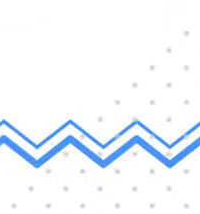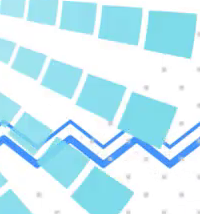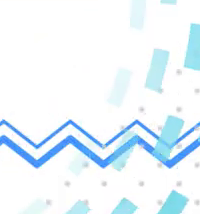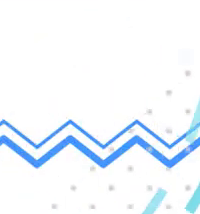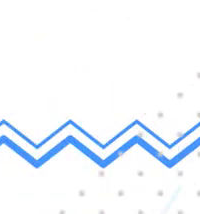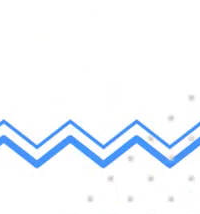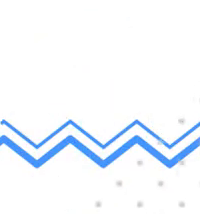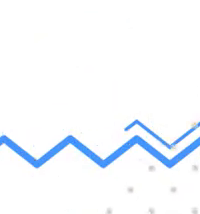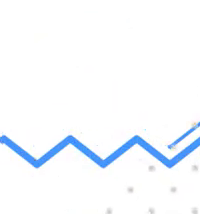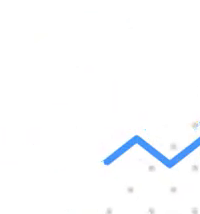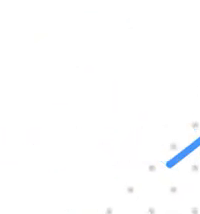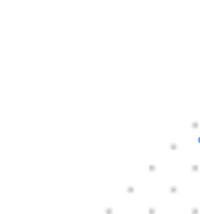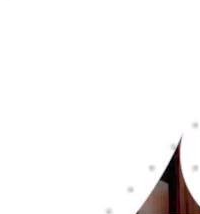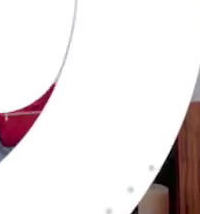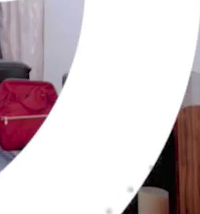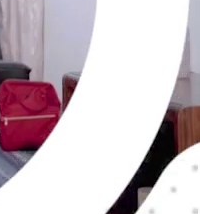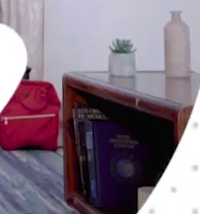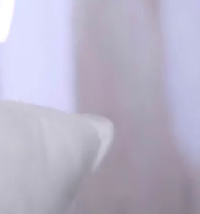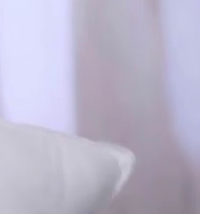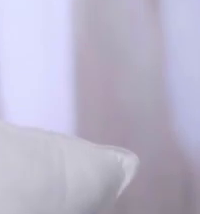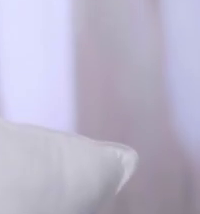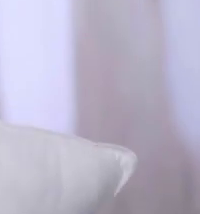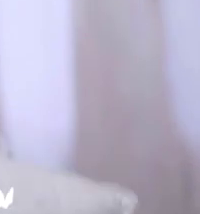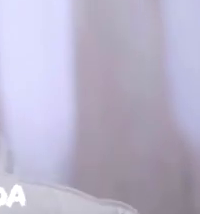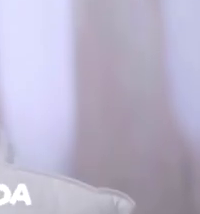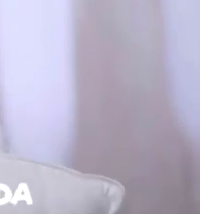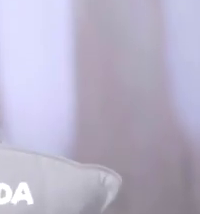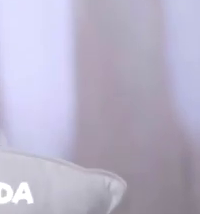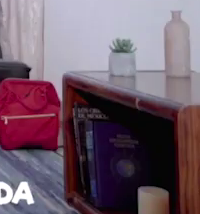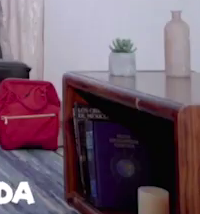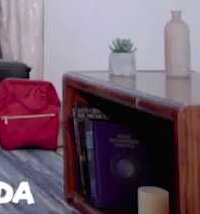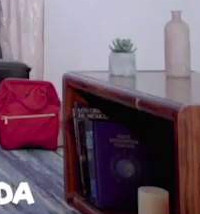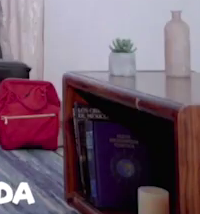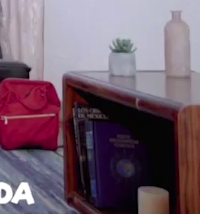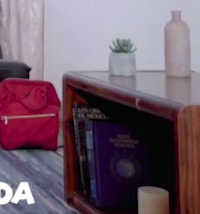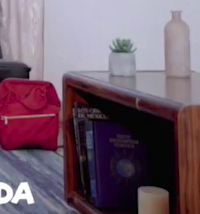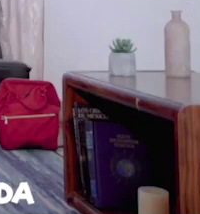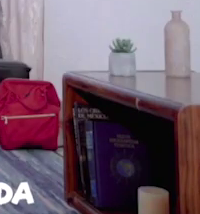¡Gracias! ¡Gracias!